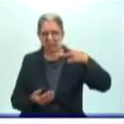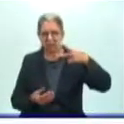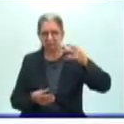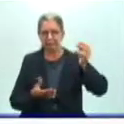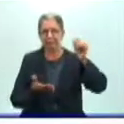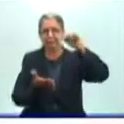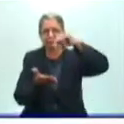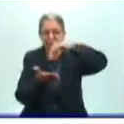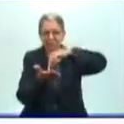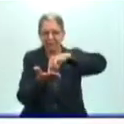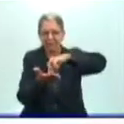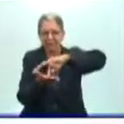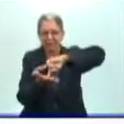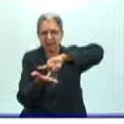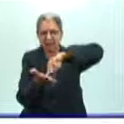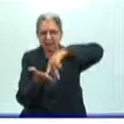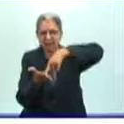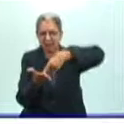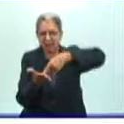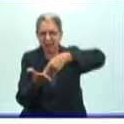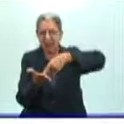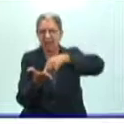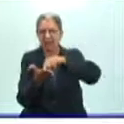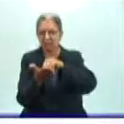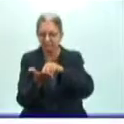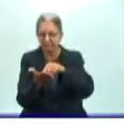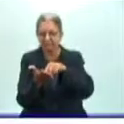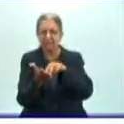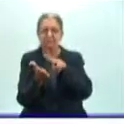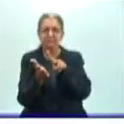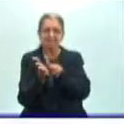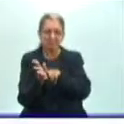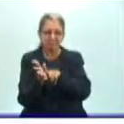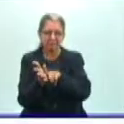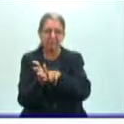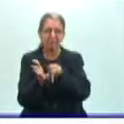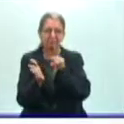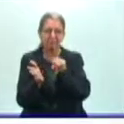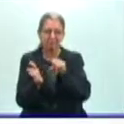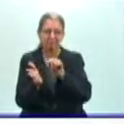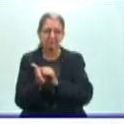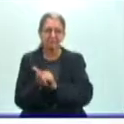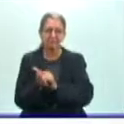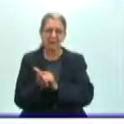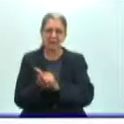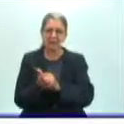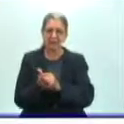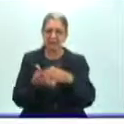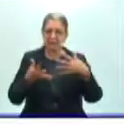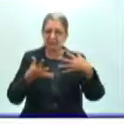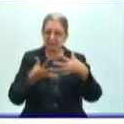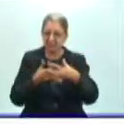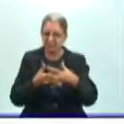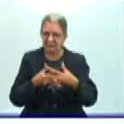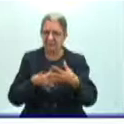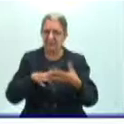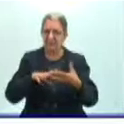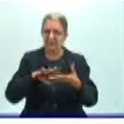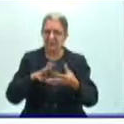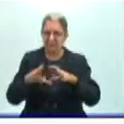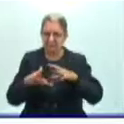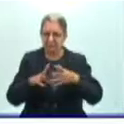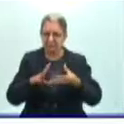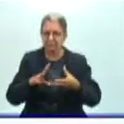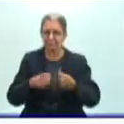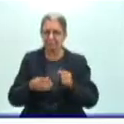central porque su vértice es el centro de la circunferencia, podemos entonces establecer una relación